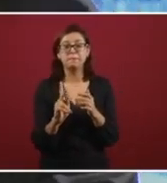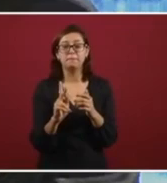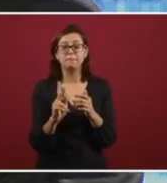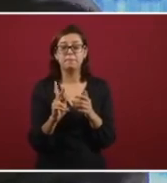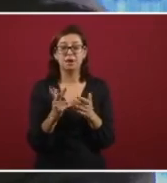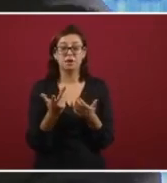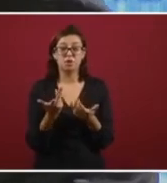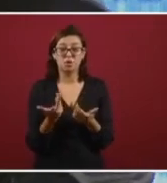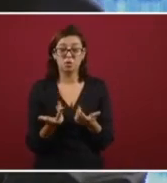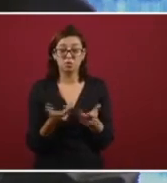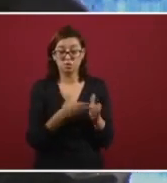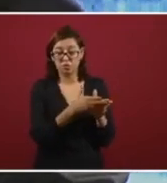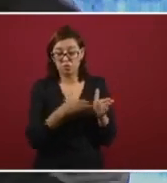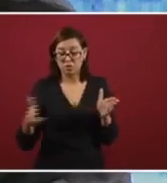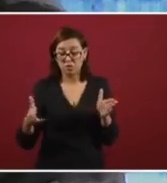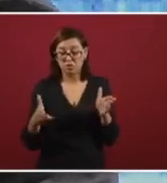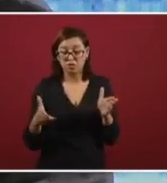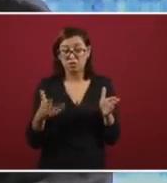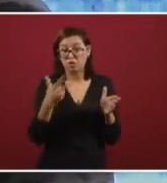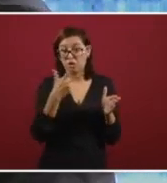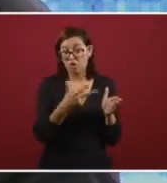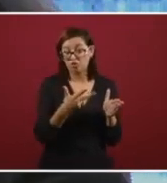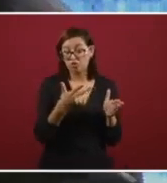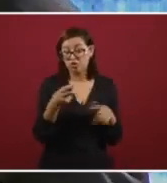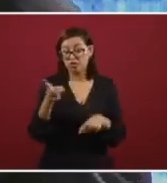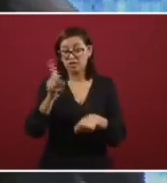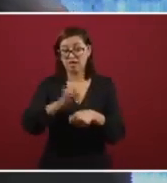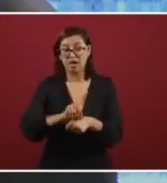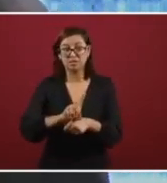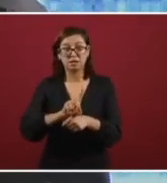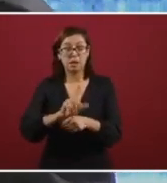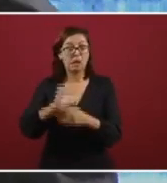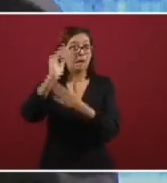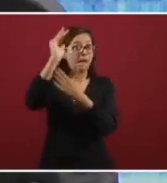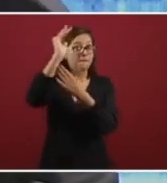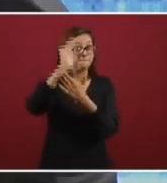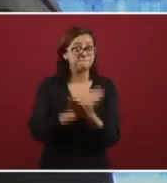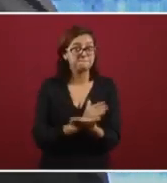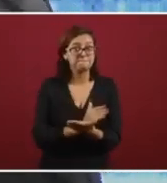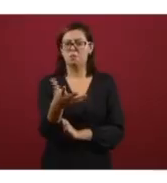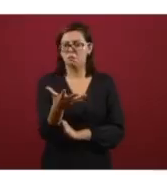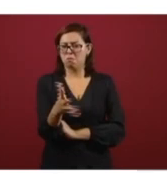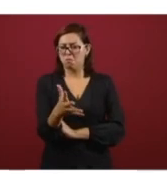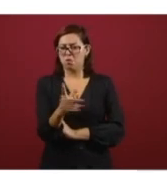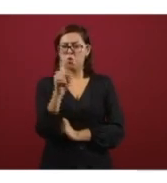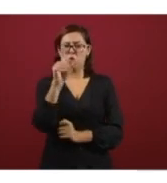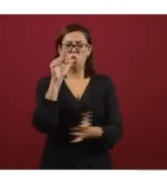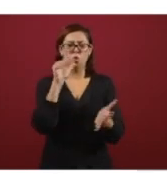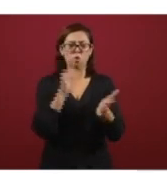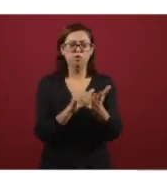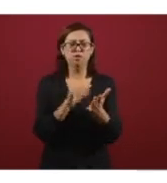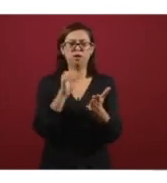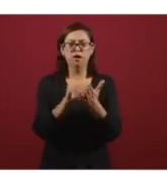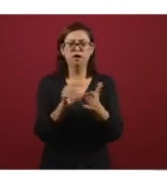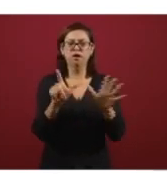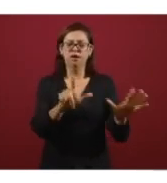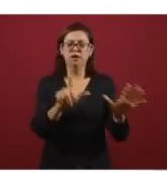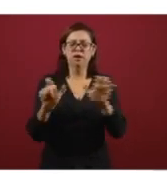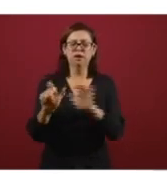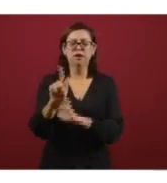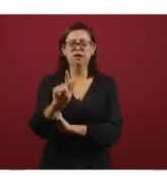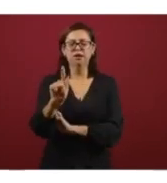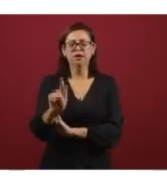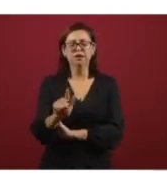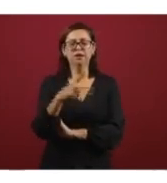octavio romero oropeza sostuvo que la proyección es que se crezca de un millón 715 mil barriles diarios que se producen